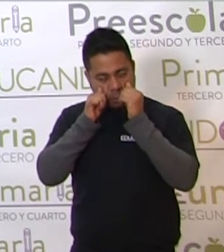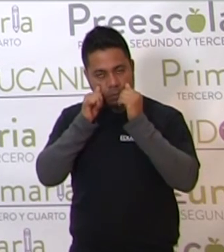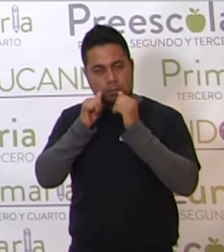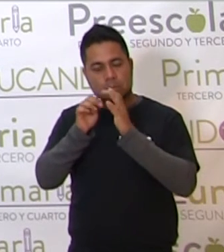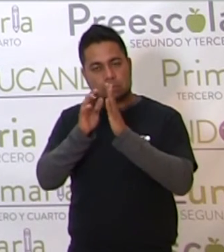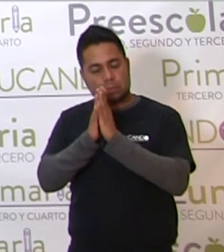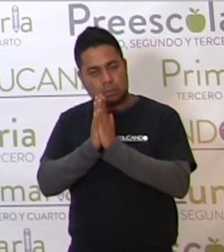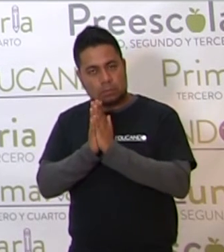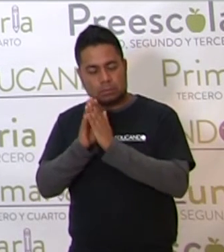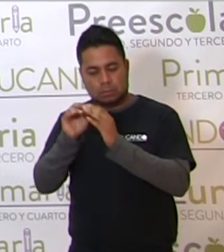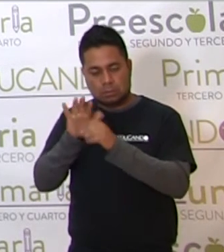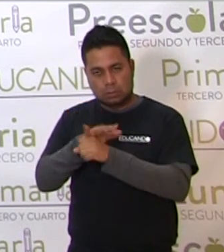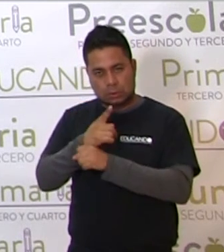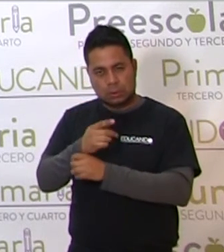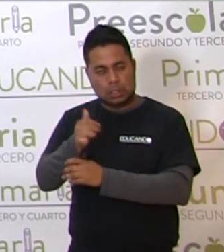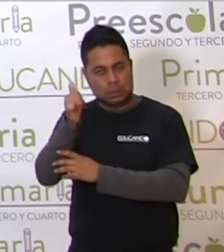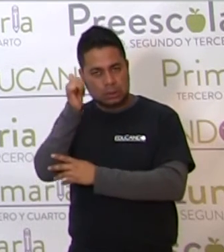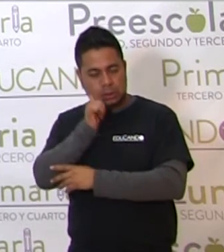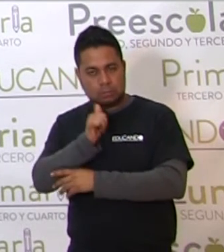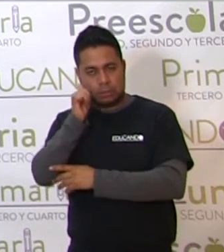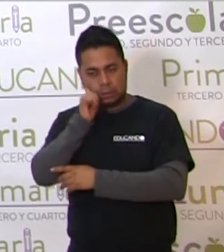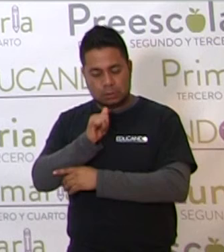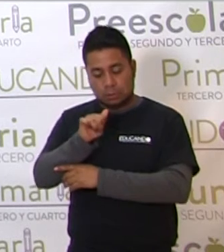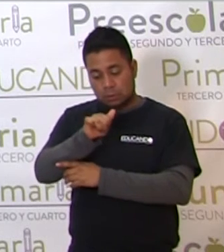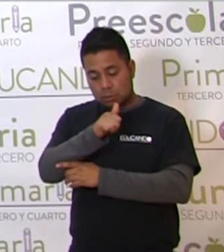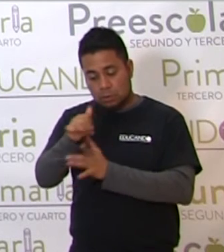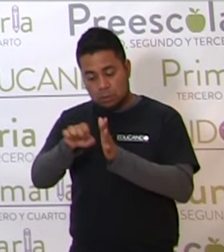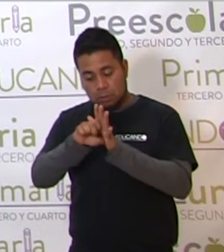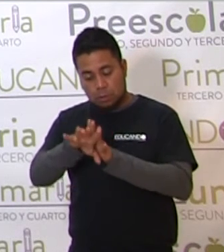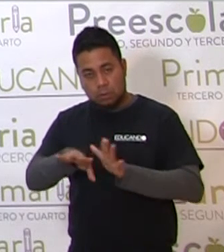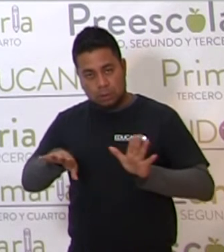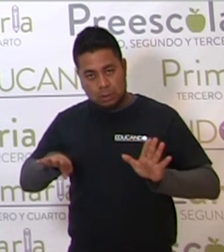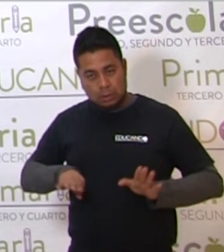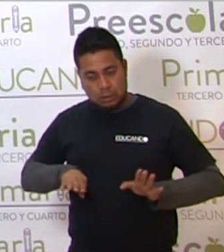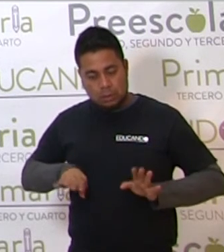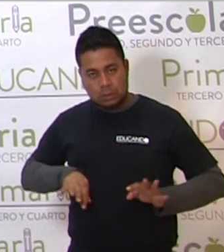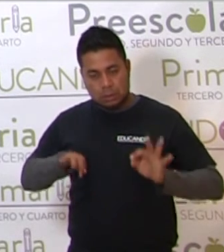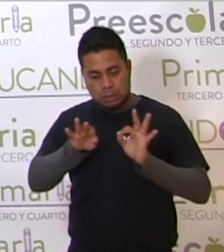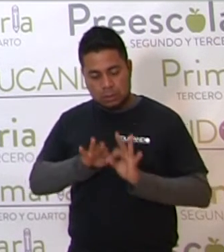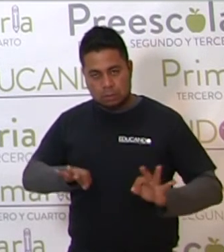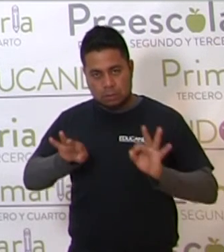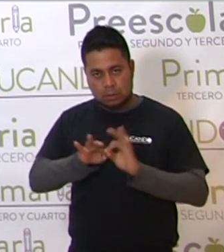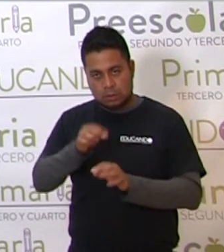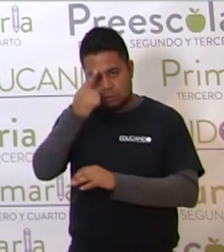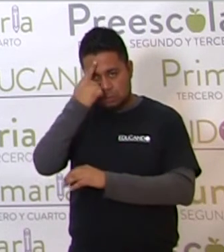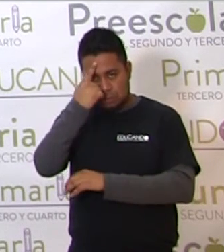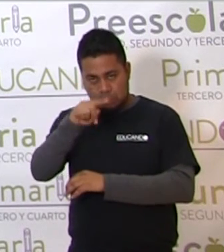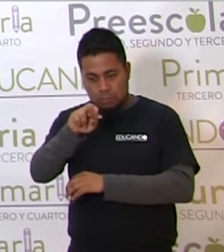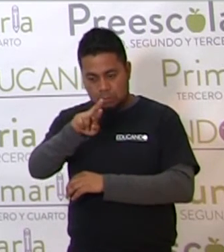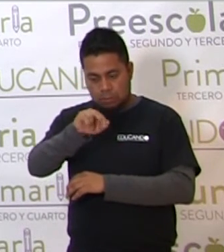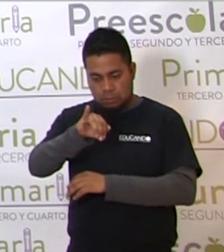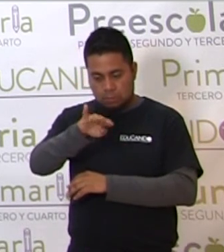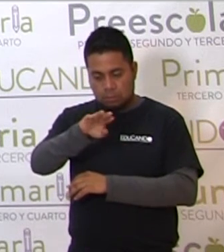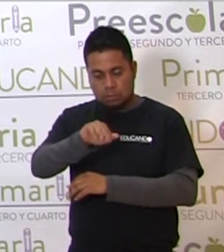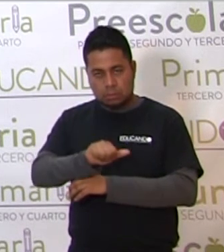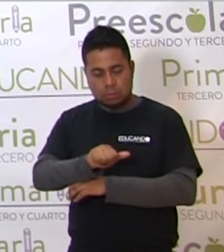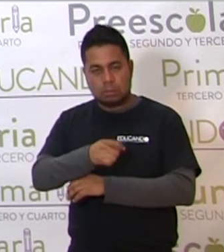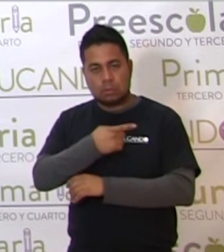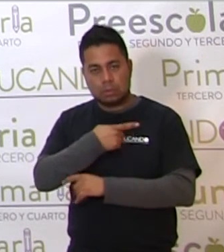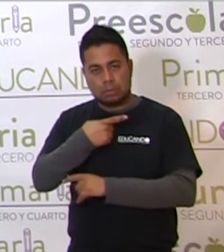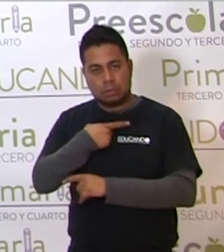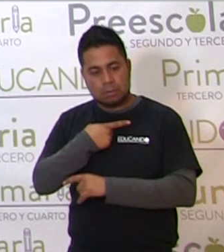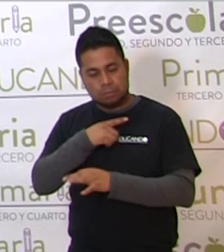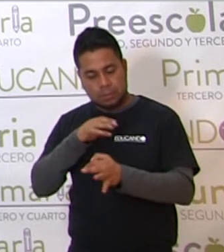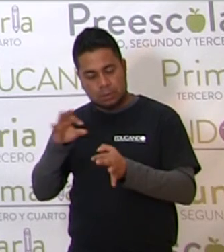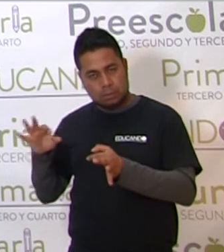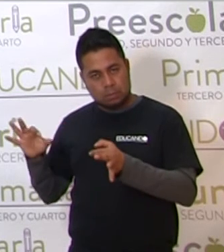porque siempre otra de las características fundamentales de la rima es que tiene que hablar de lo